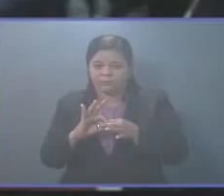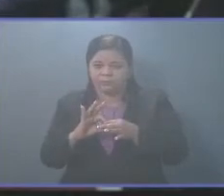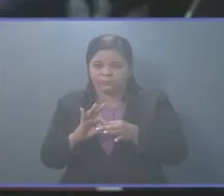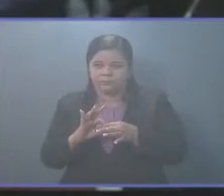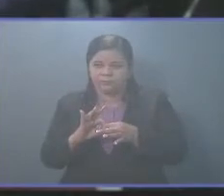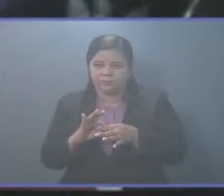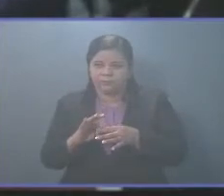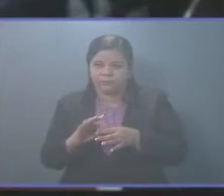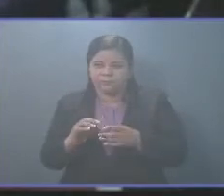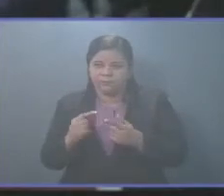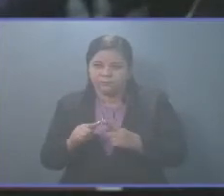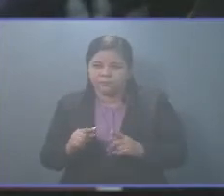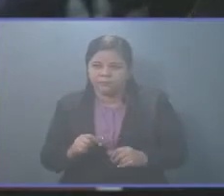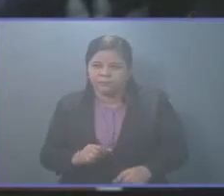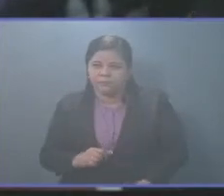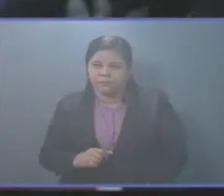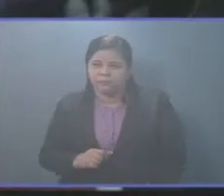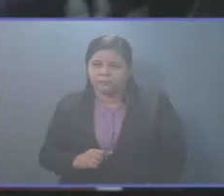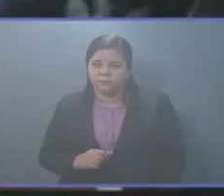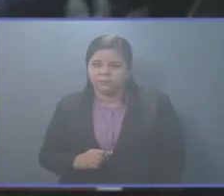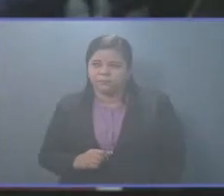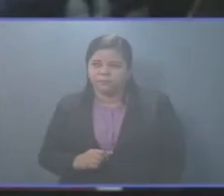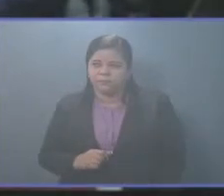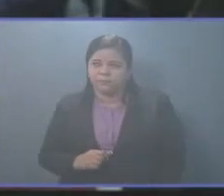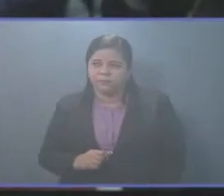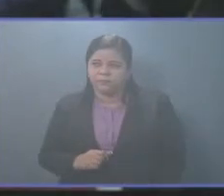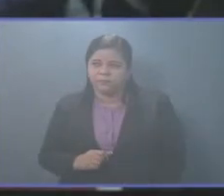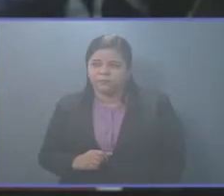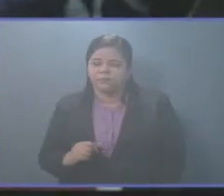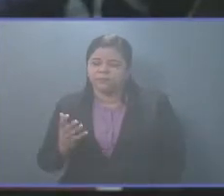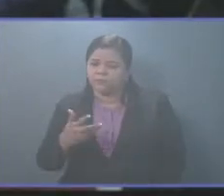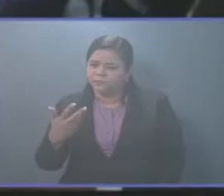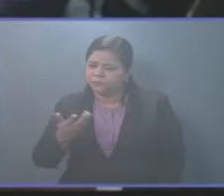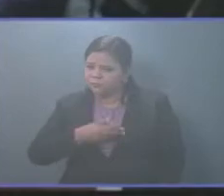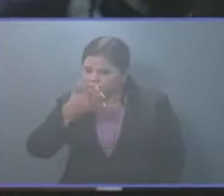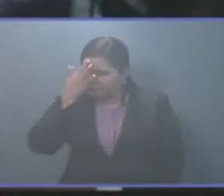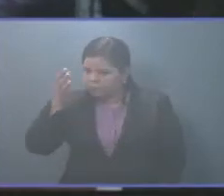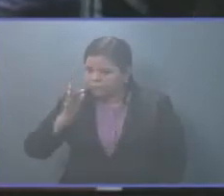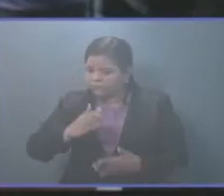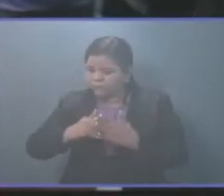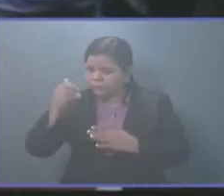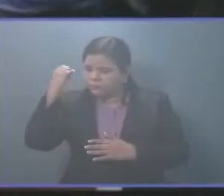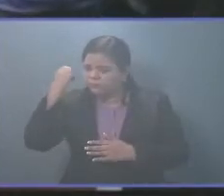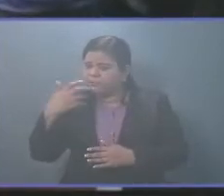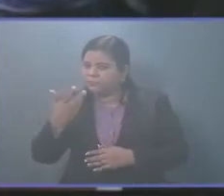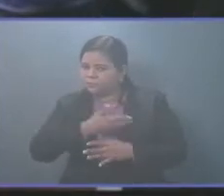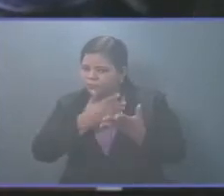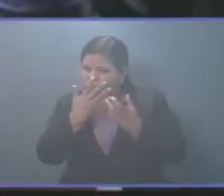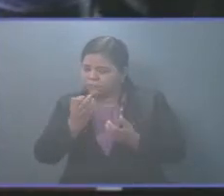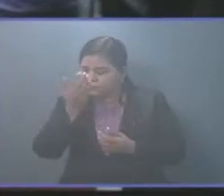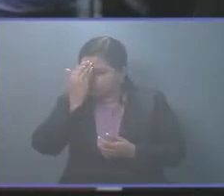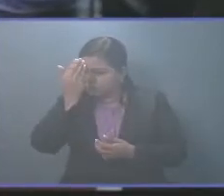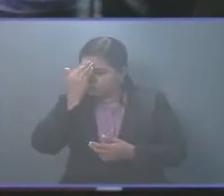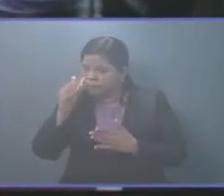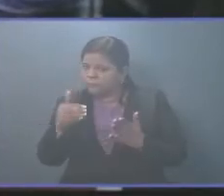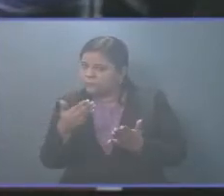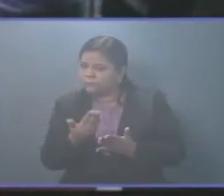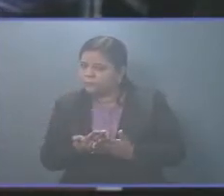abonar a la transparencia de los documentos. Y detrás de esto hay un tema muy importante, y es que la ciudadanía tiene derecho a conocer, tiene derecho a